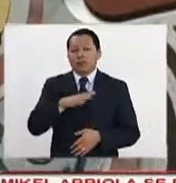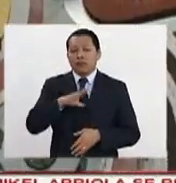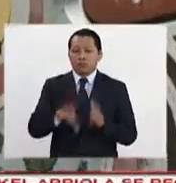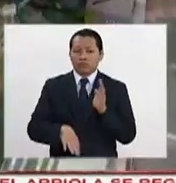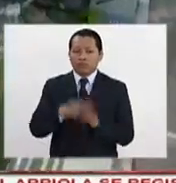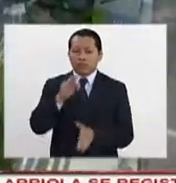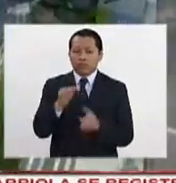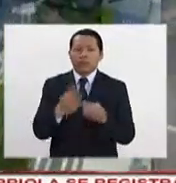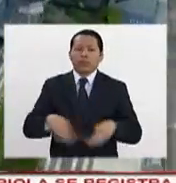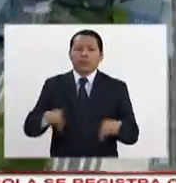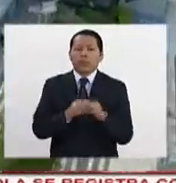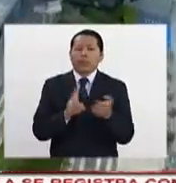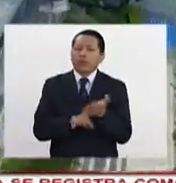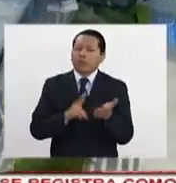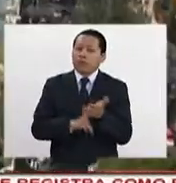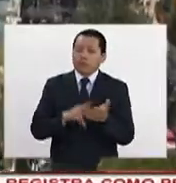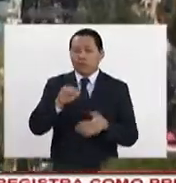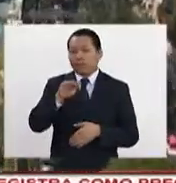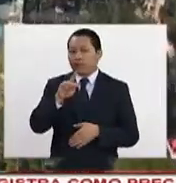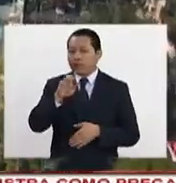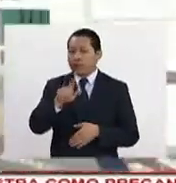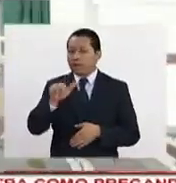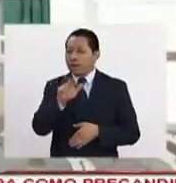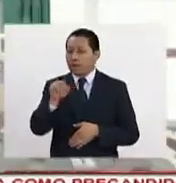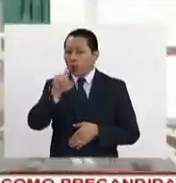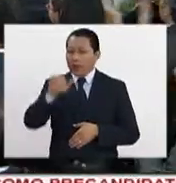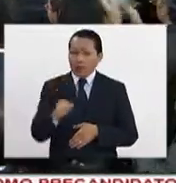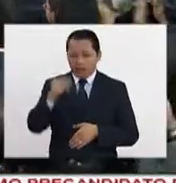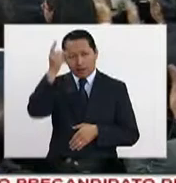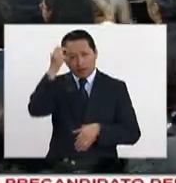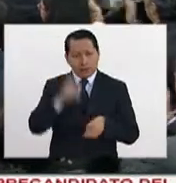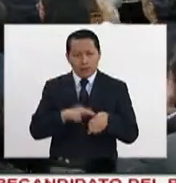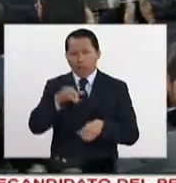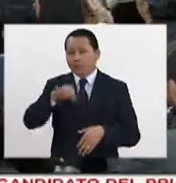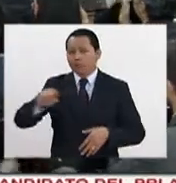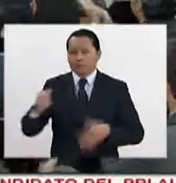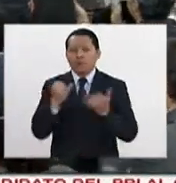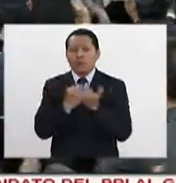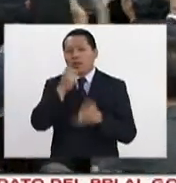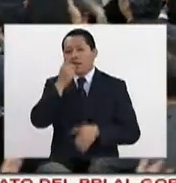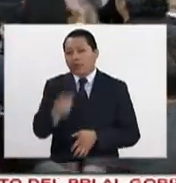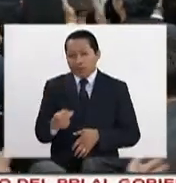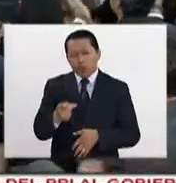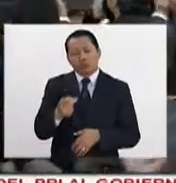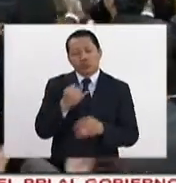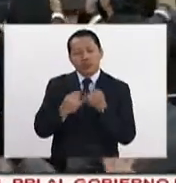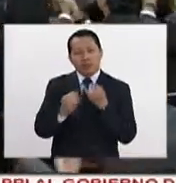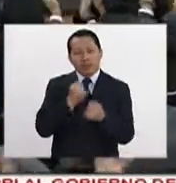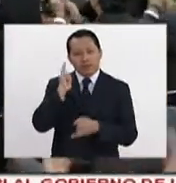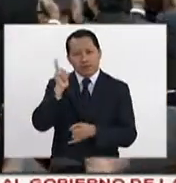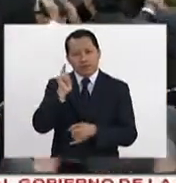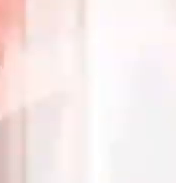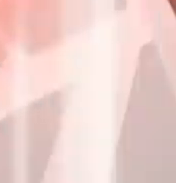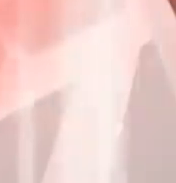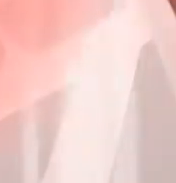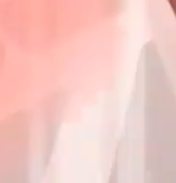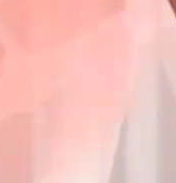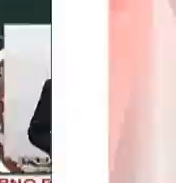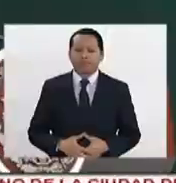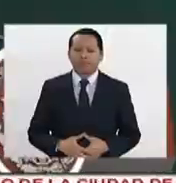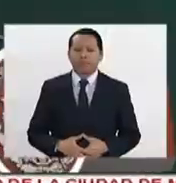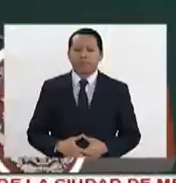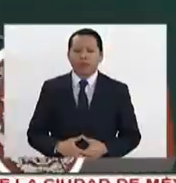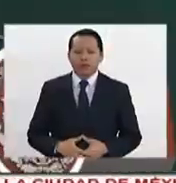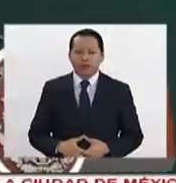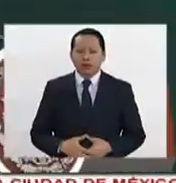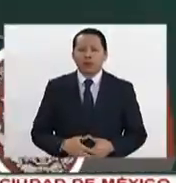la valiosa labor de Mikel Arriola en frente del IMSS, pero además le deseó mucha suerte.